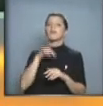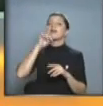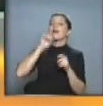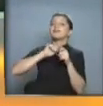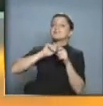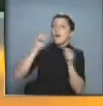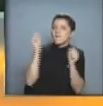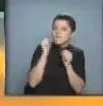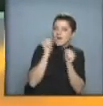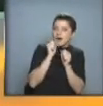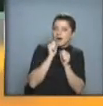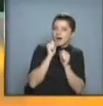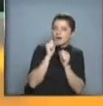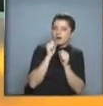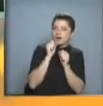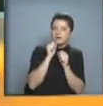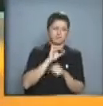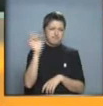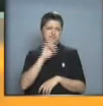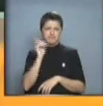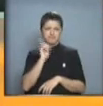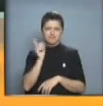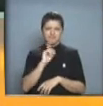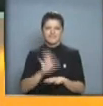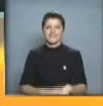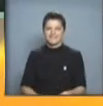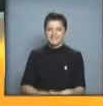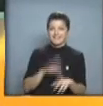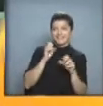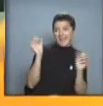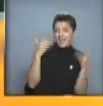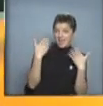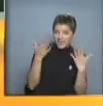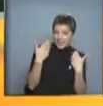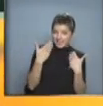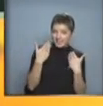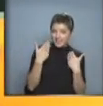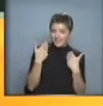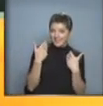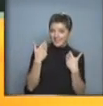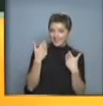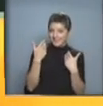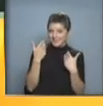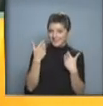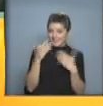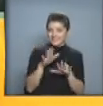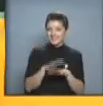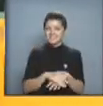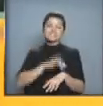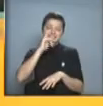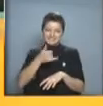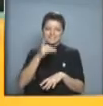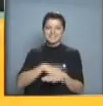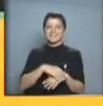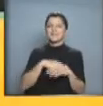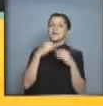Estero? ¿Está haciendo frío? No. ¿Está haciendo calor? ¿Te quedó claro? La verdad que sí. No.